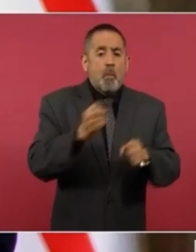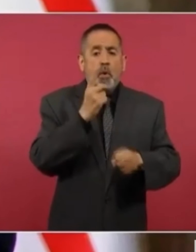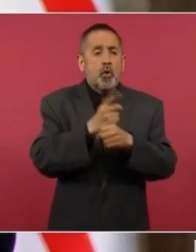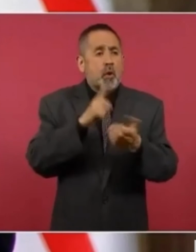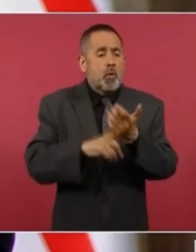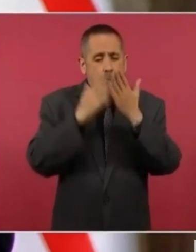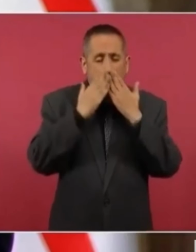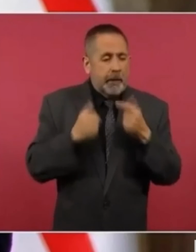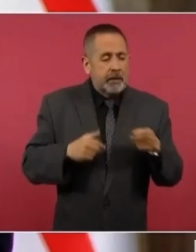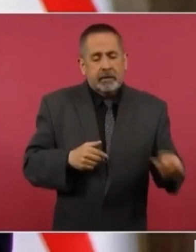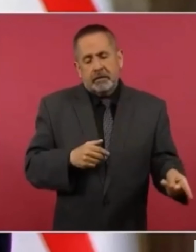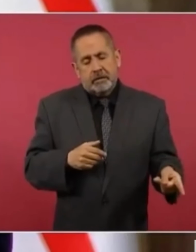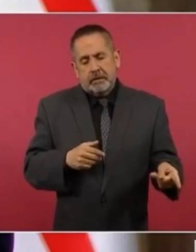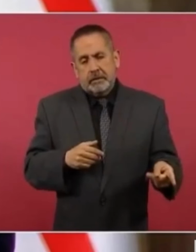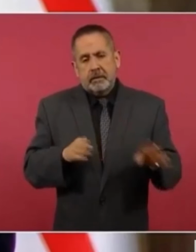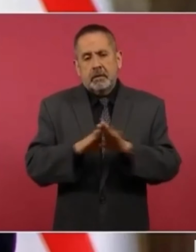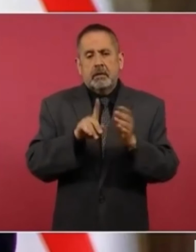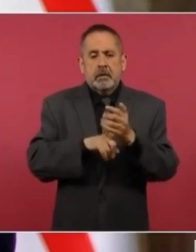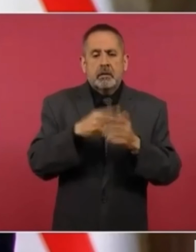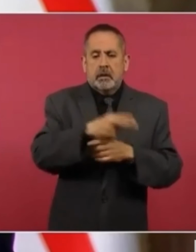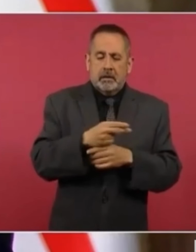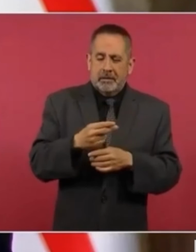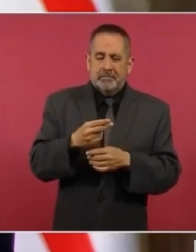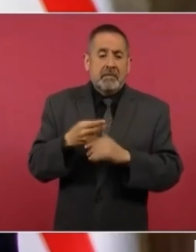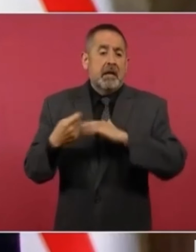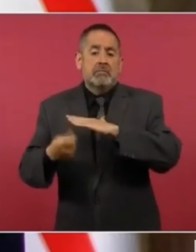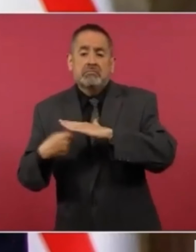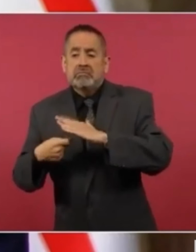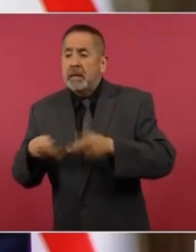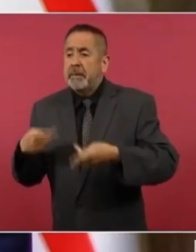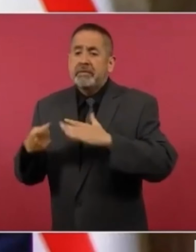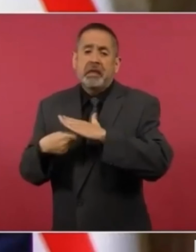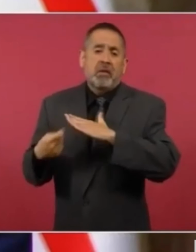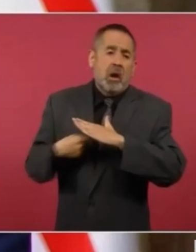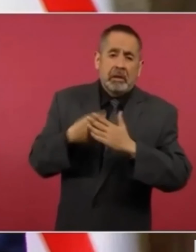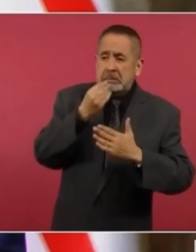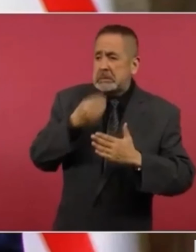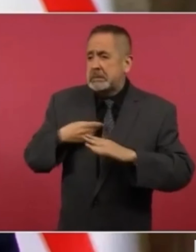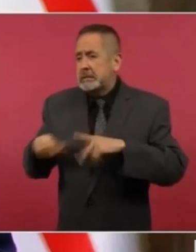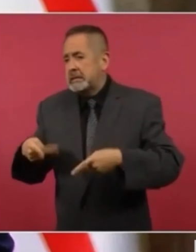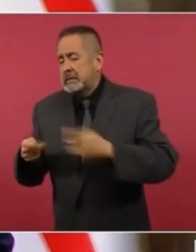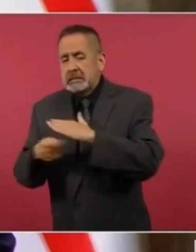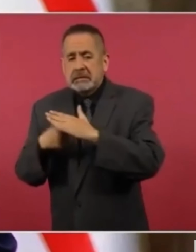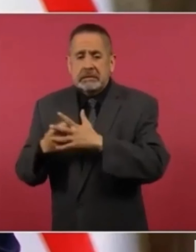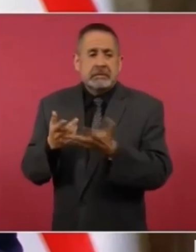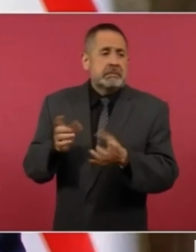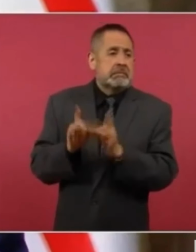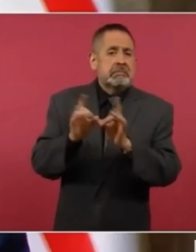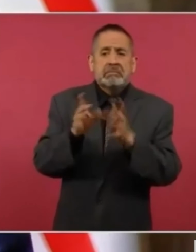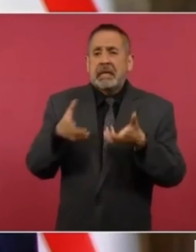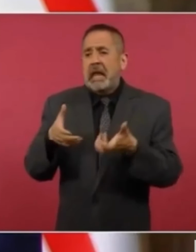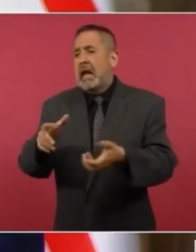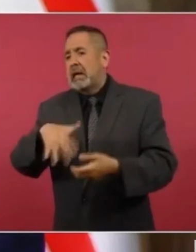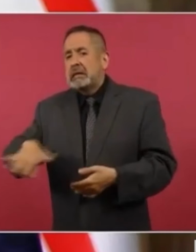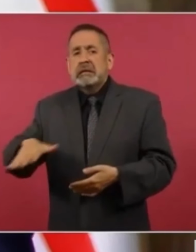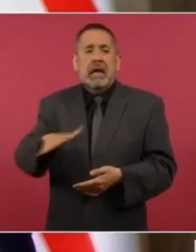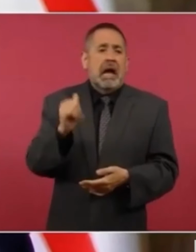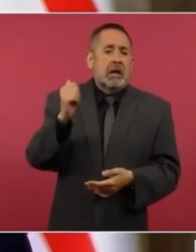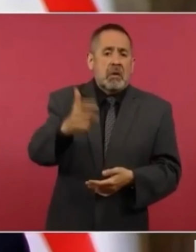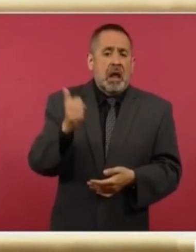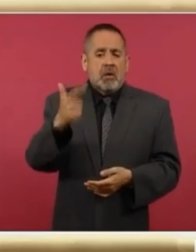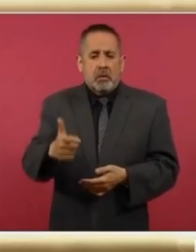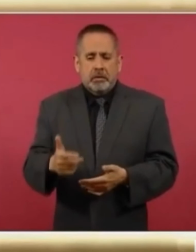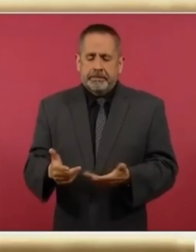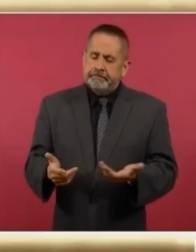oportunidades en lo que se llama la economía informal, que es buscarse la vida en la calle, como